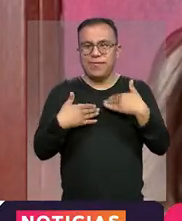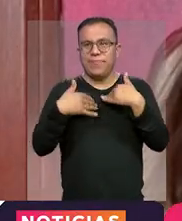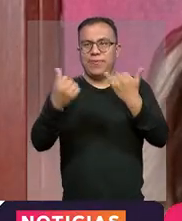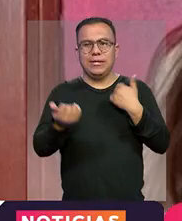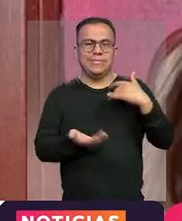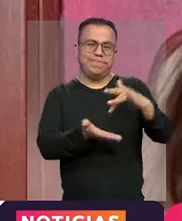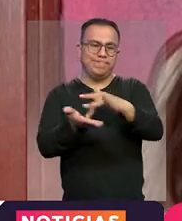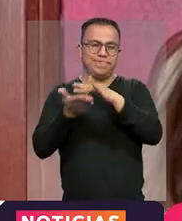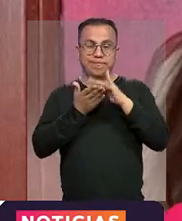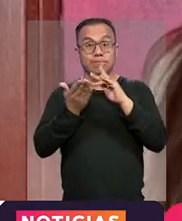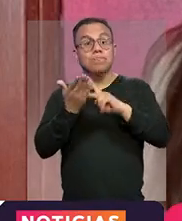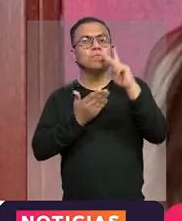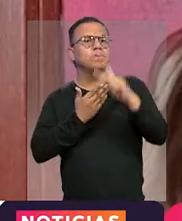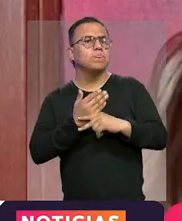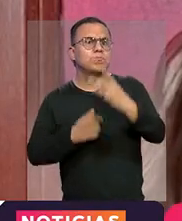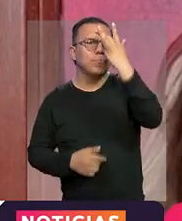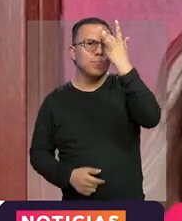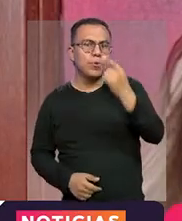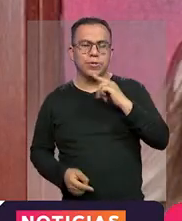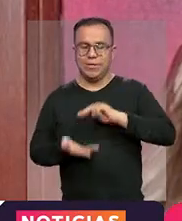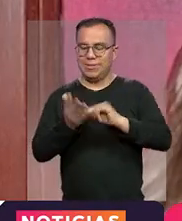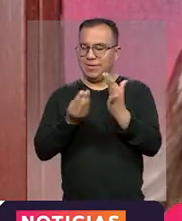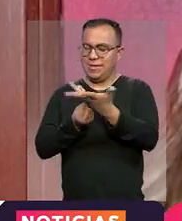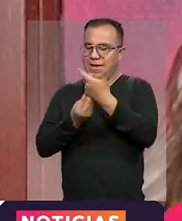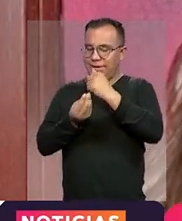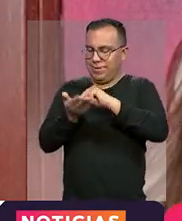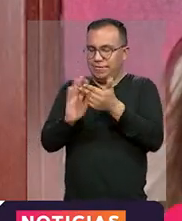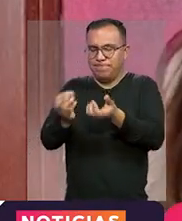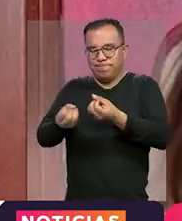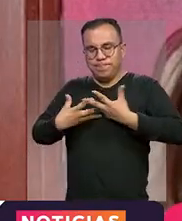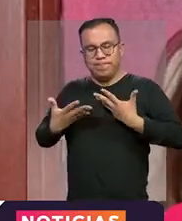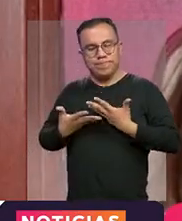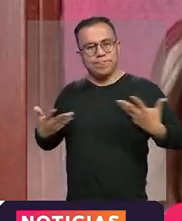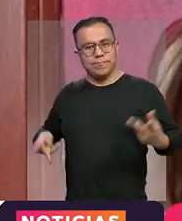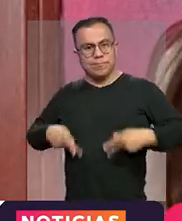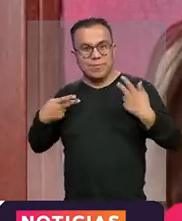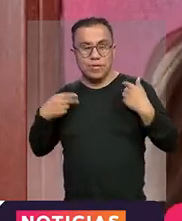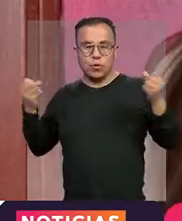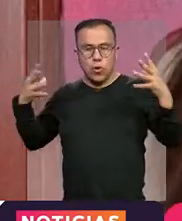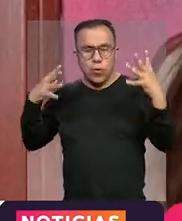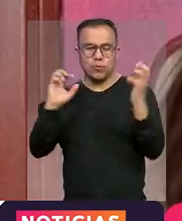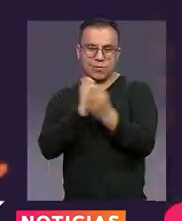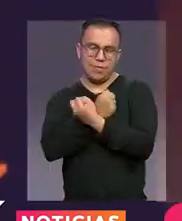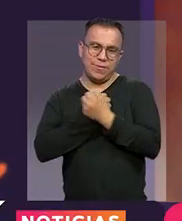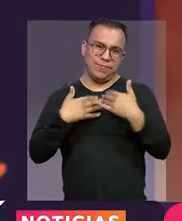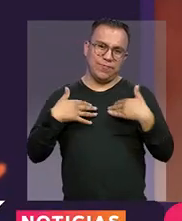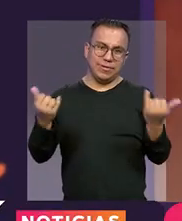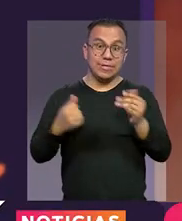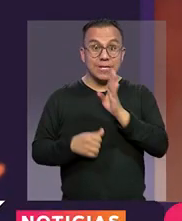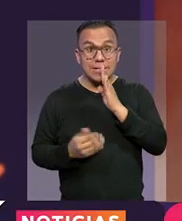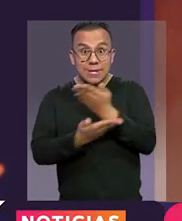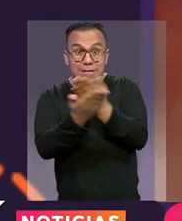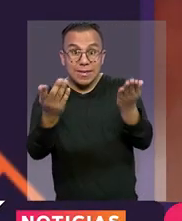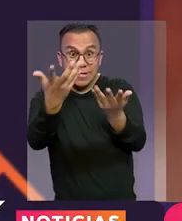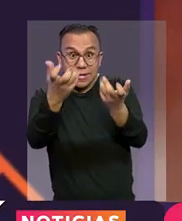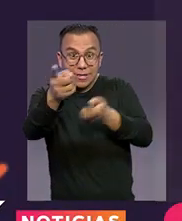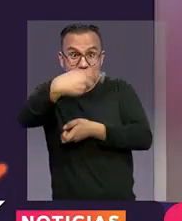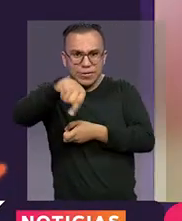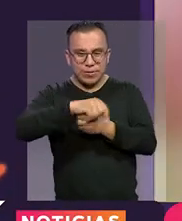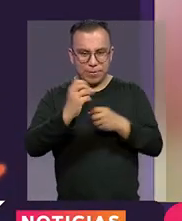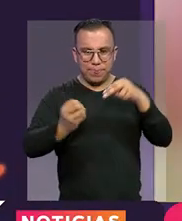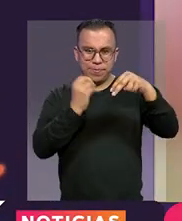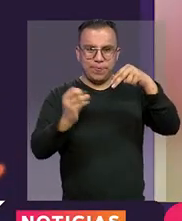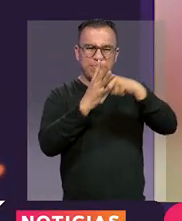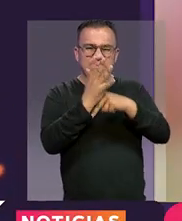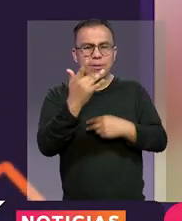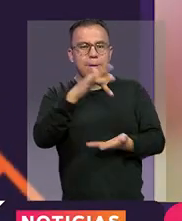de participar en este proyecto porque para mí el arte significa todo aquello que te llena de vida, luz, amor y felicidad. Para quienes deseen ser parte de este